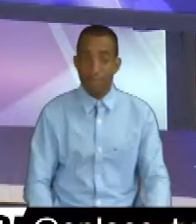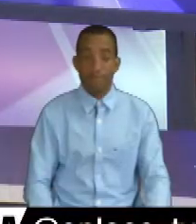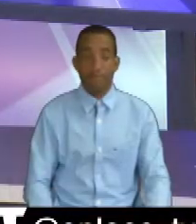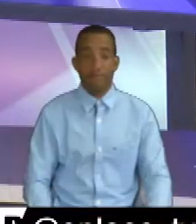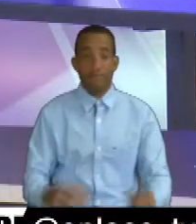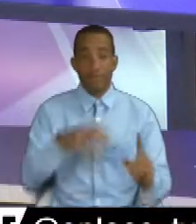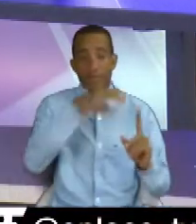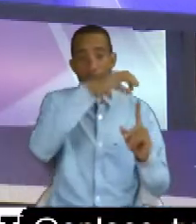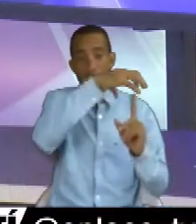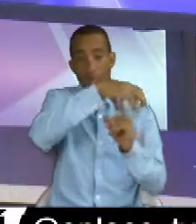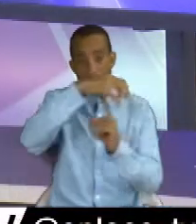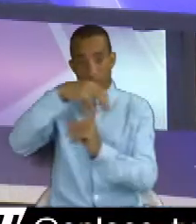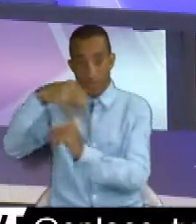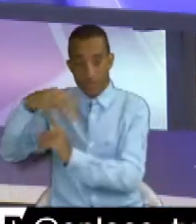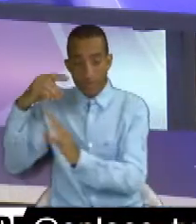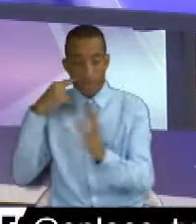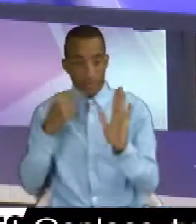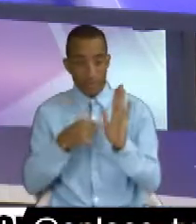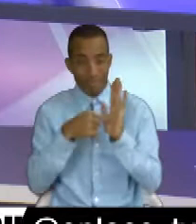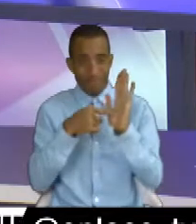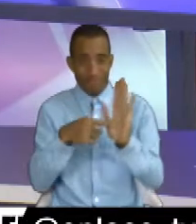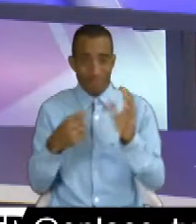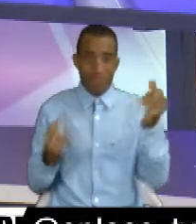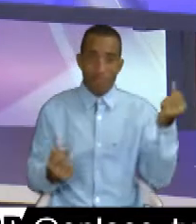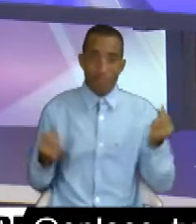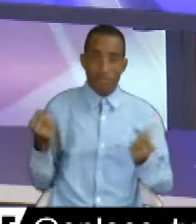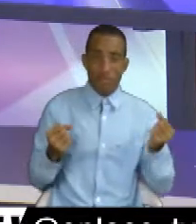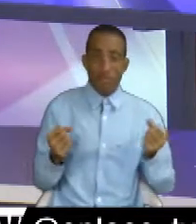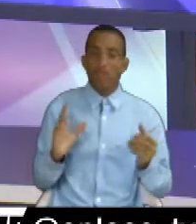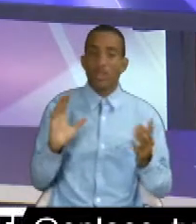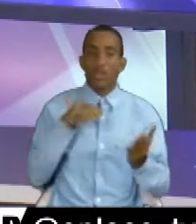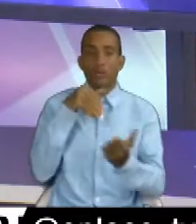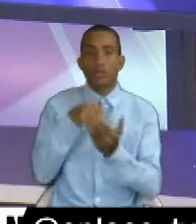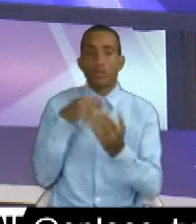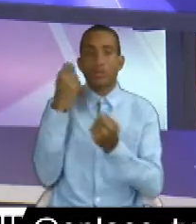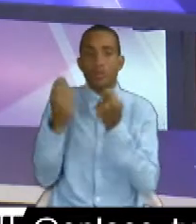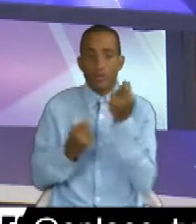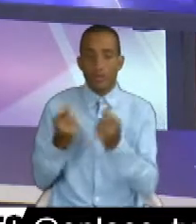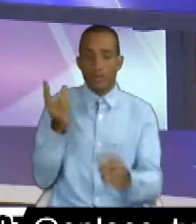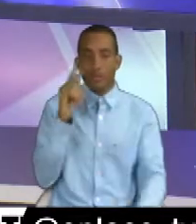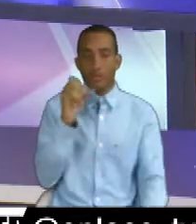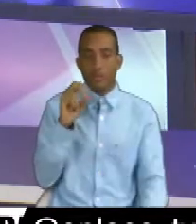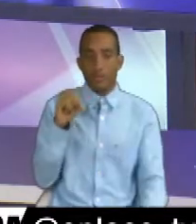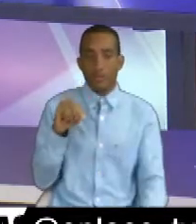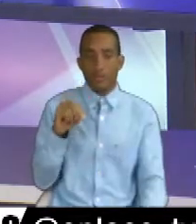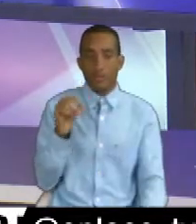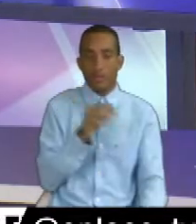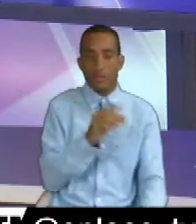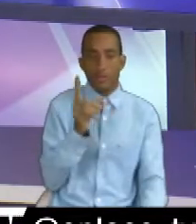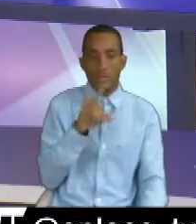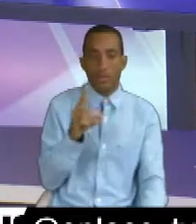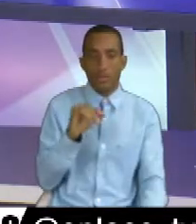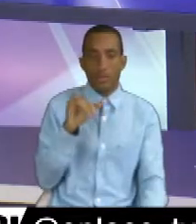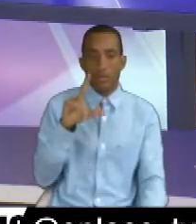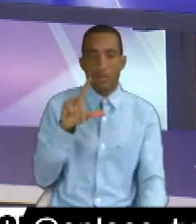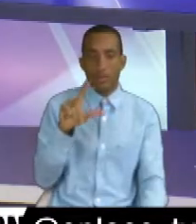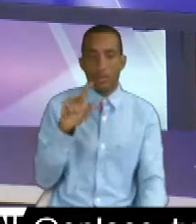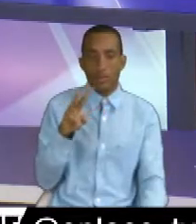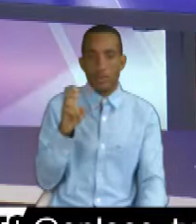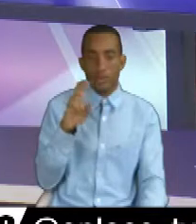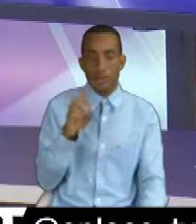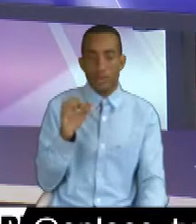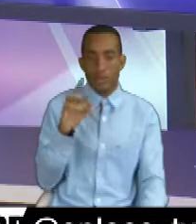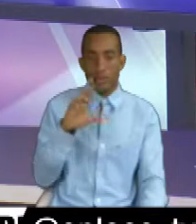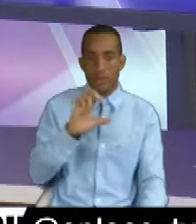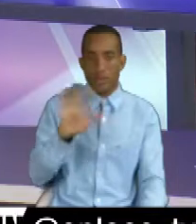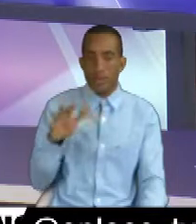Expocar 2017 que organiza el Centro Comercial San Silvestre, se busca brindarle a los ciudadanos la mejor asesoría y opción para que puedan comprar